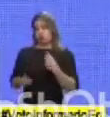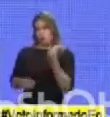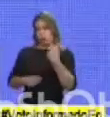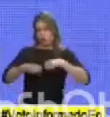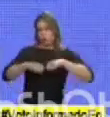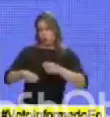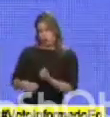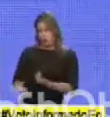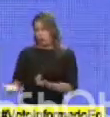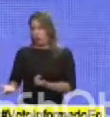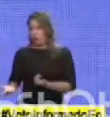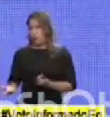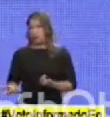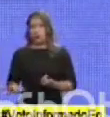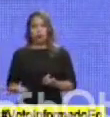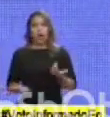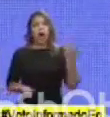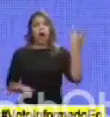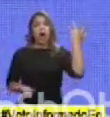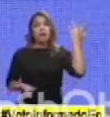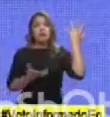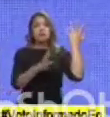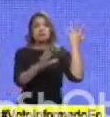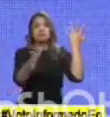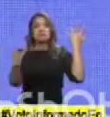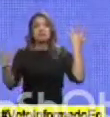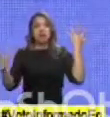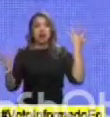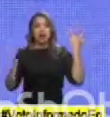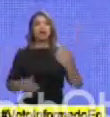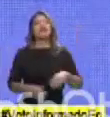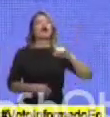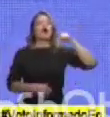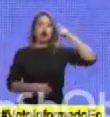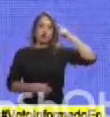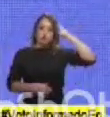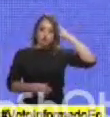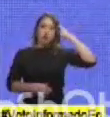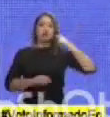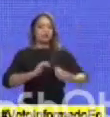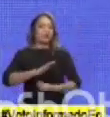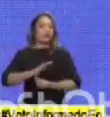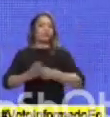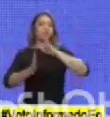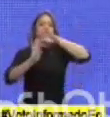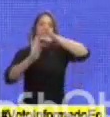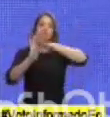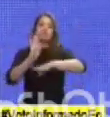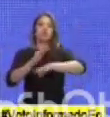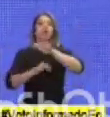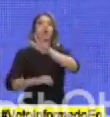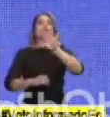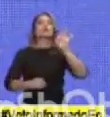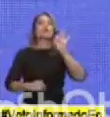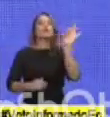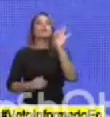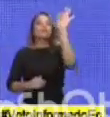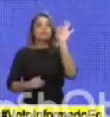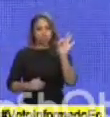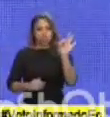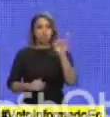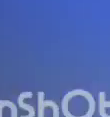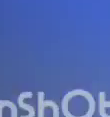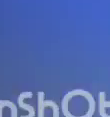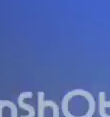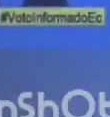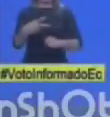sin tramitadores eso era un gobierno que redujo corrupción redujimos cuarenta y nueve puntos en el ranking internacional de